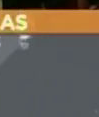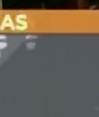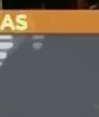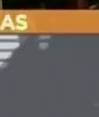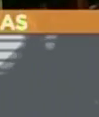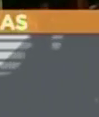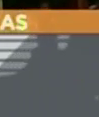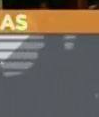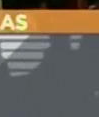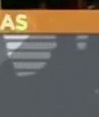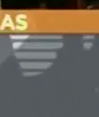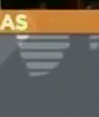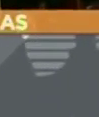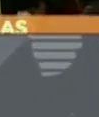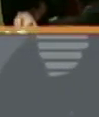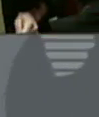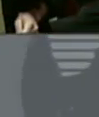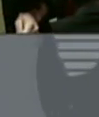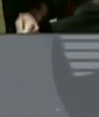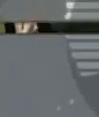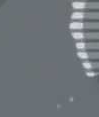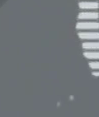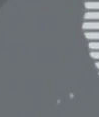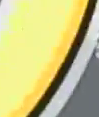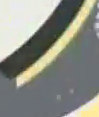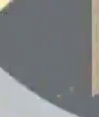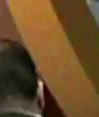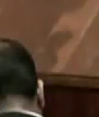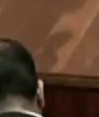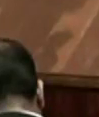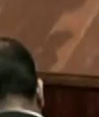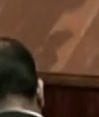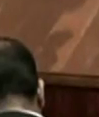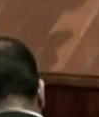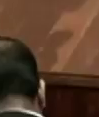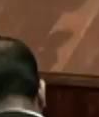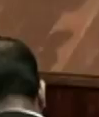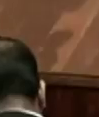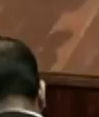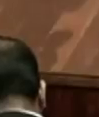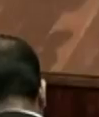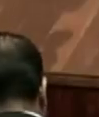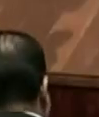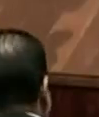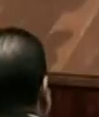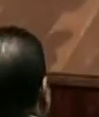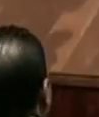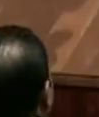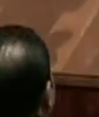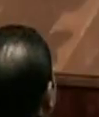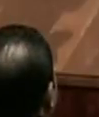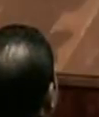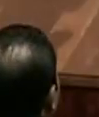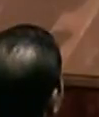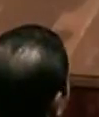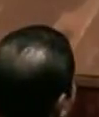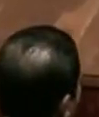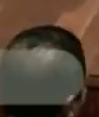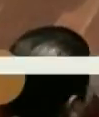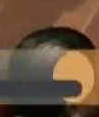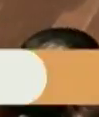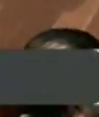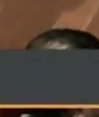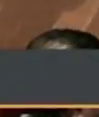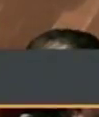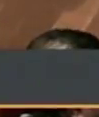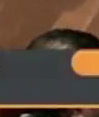Sí, Juan Carlos, justamente establecemos este contacto desde la sede principal del Ministerio Público. En este momento el fiscal general de la República, Tarek William Saab, ofrece una